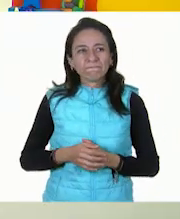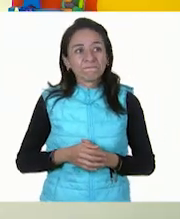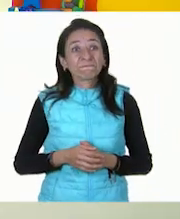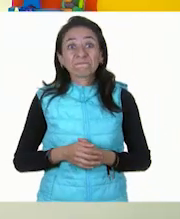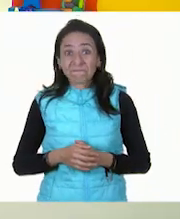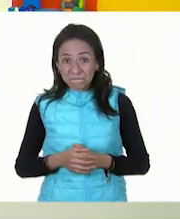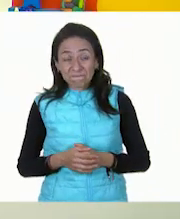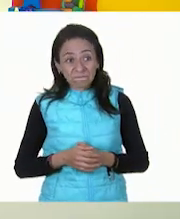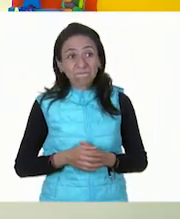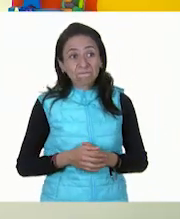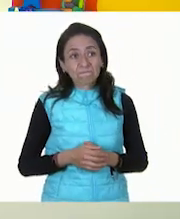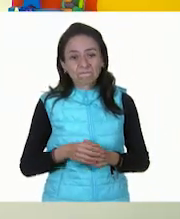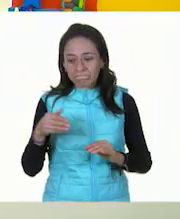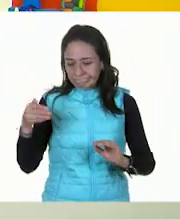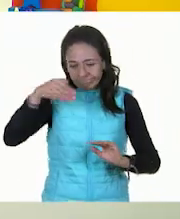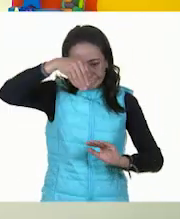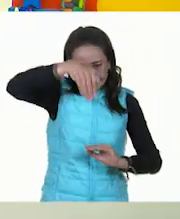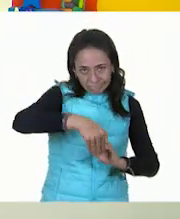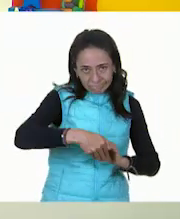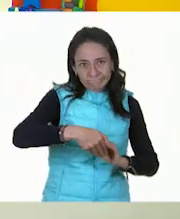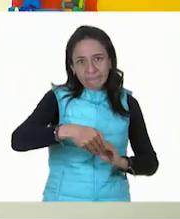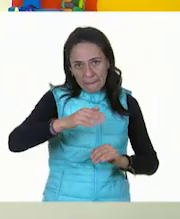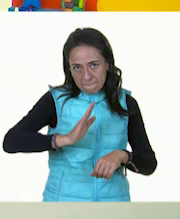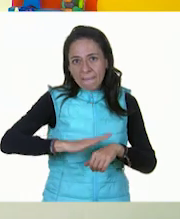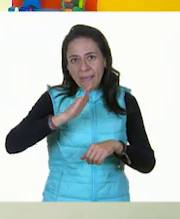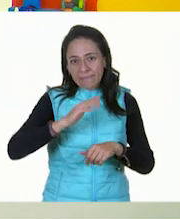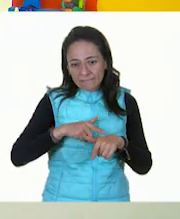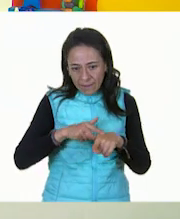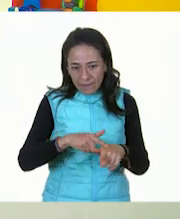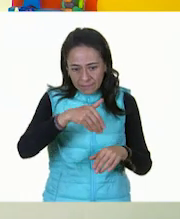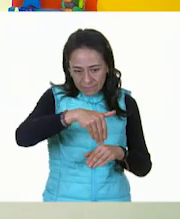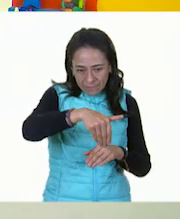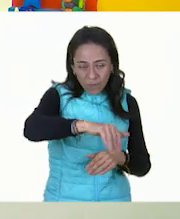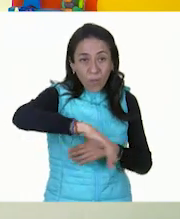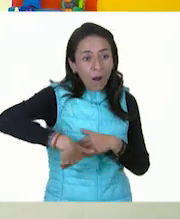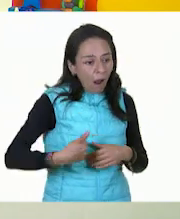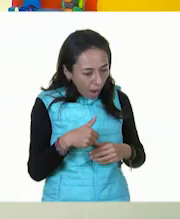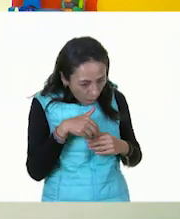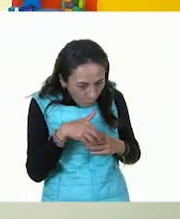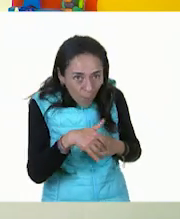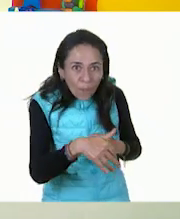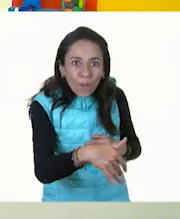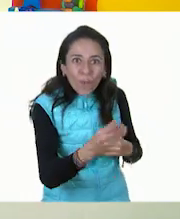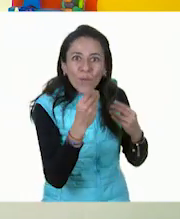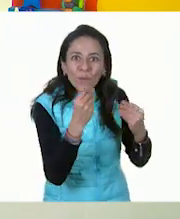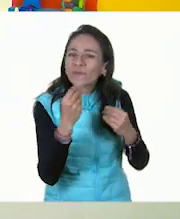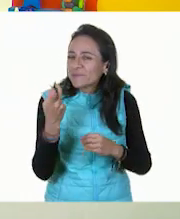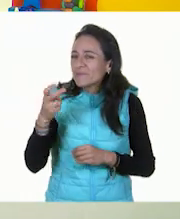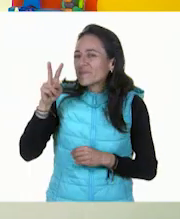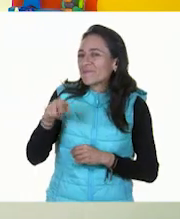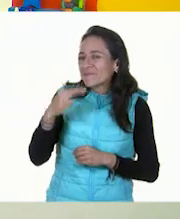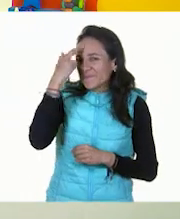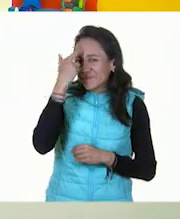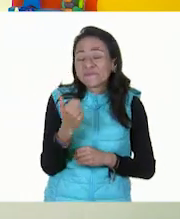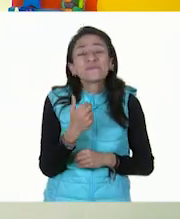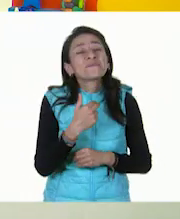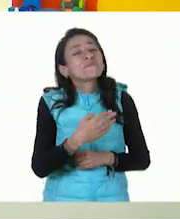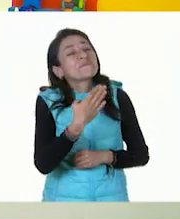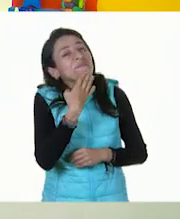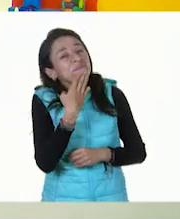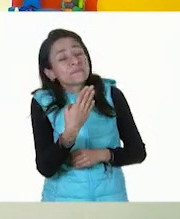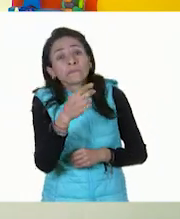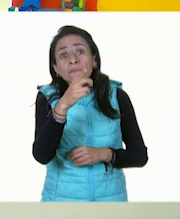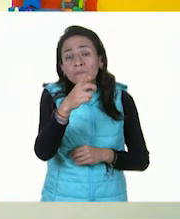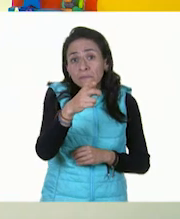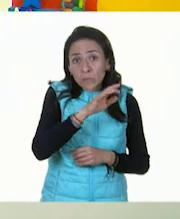Un cuento más para nuestra colección. Ay, así es. Ya tenemos muchos. Muy bien. Oye, si te